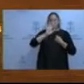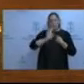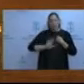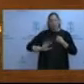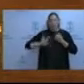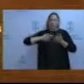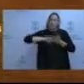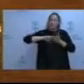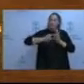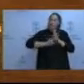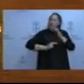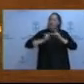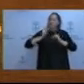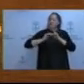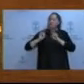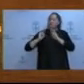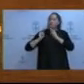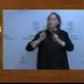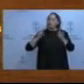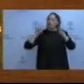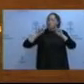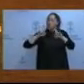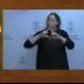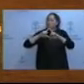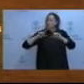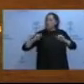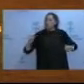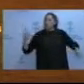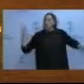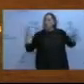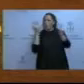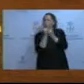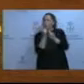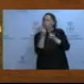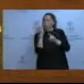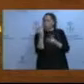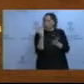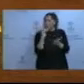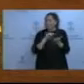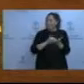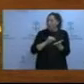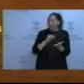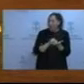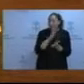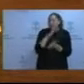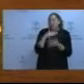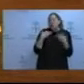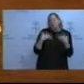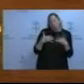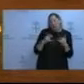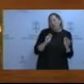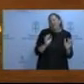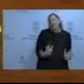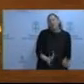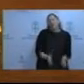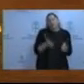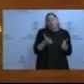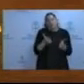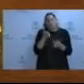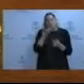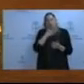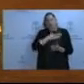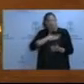de las infraestructuras educativas asturianas por dos ocasiones y ahora me alegra que ustedes quieran aprobarlo. Dicho esto,